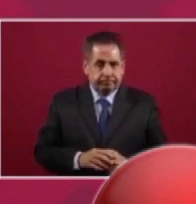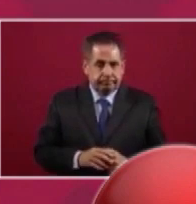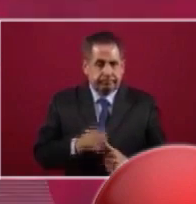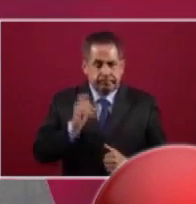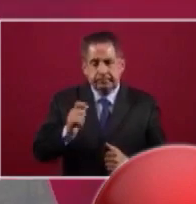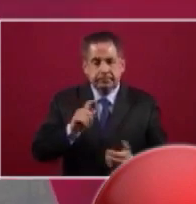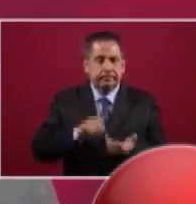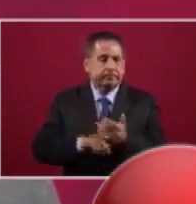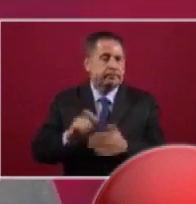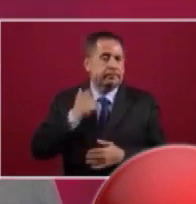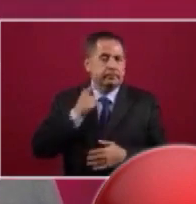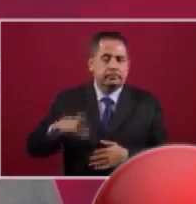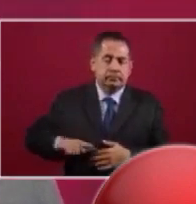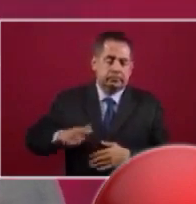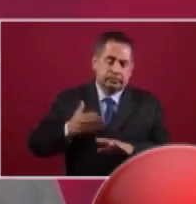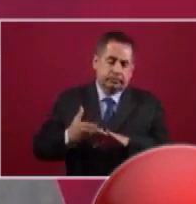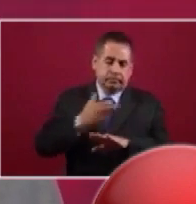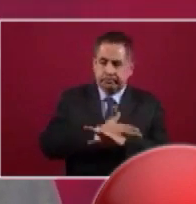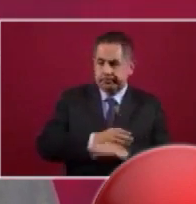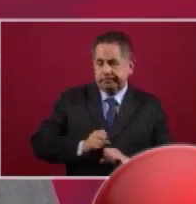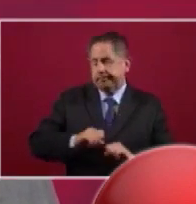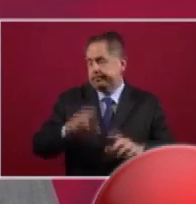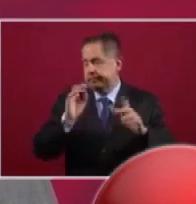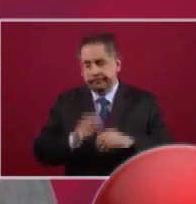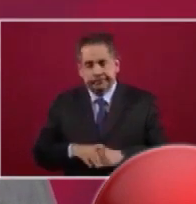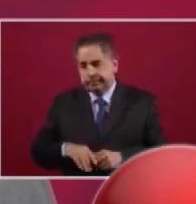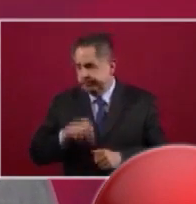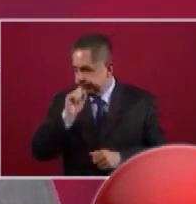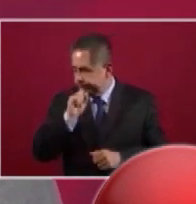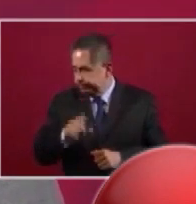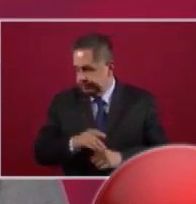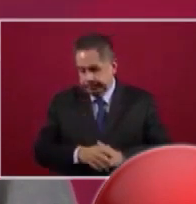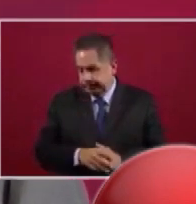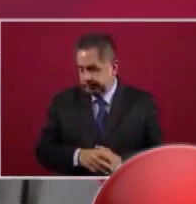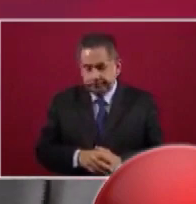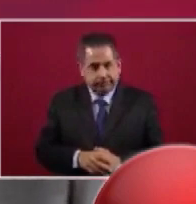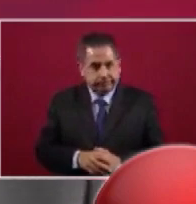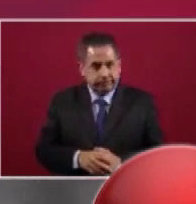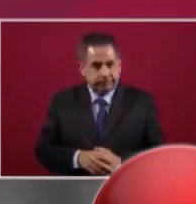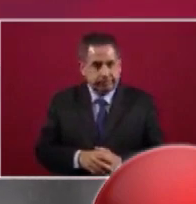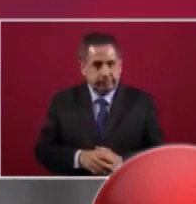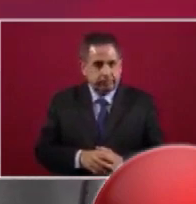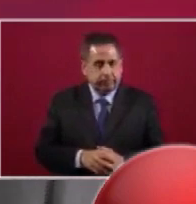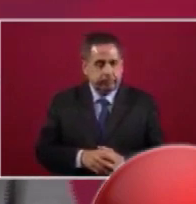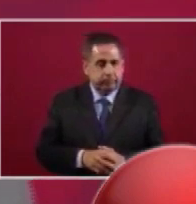de los gobiernos anteriores. También es